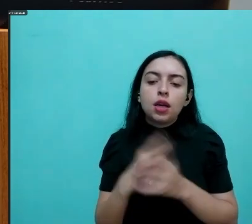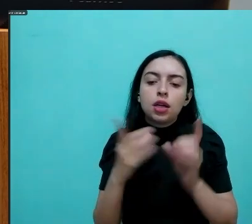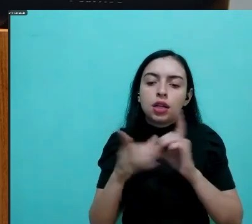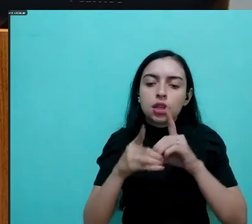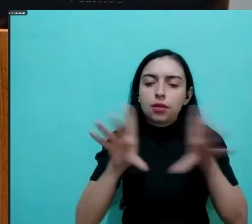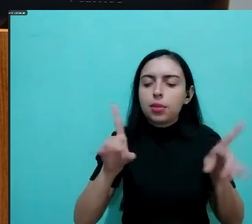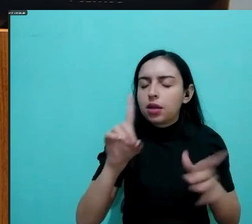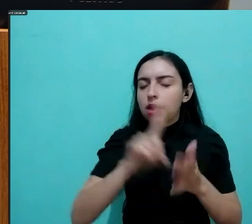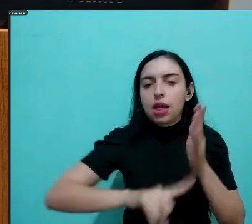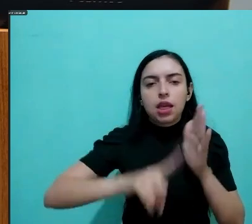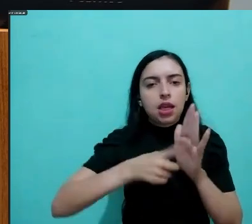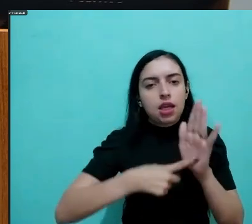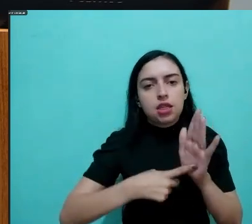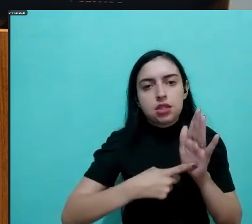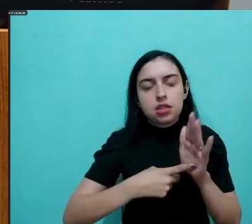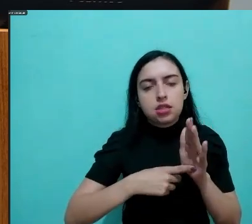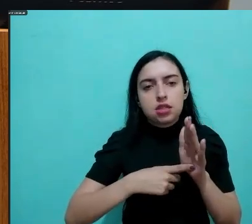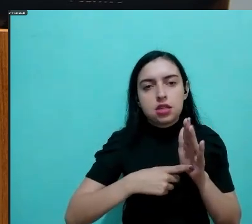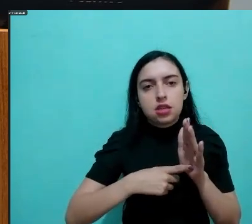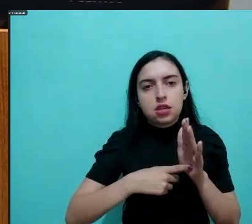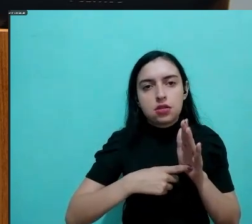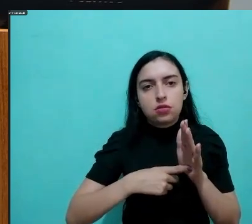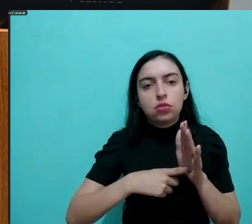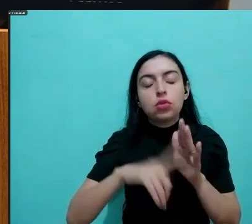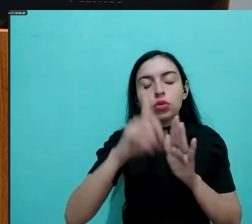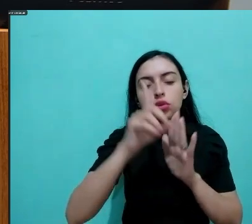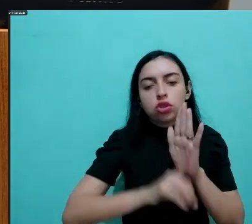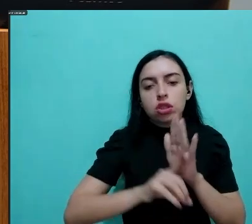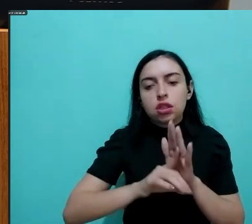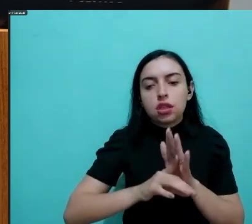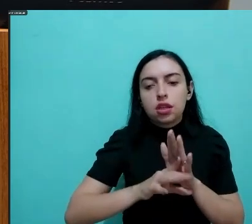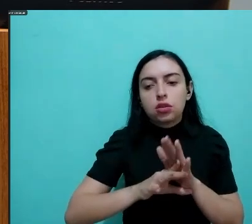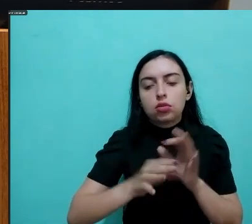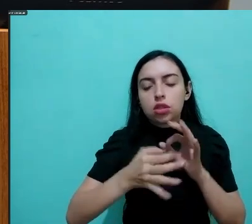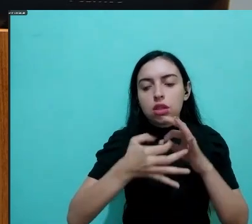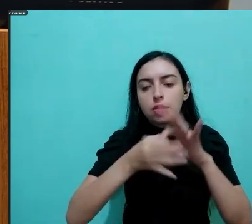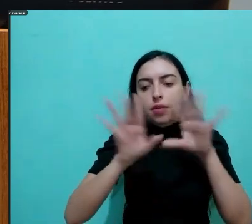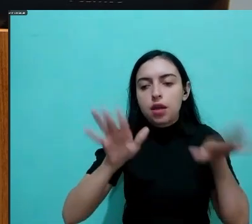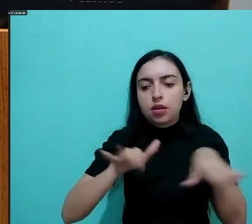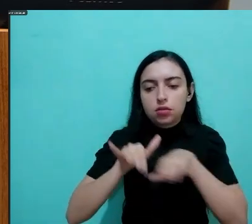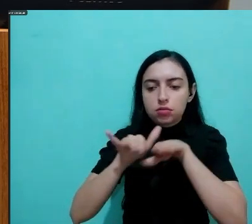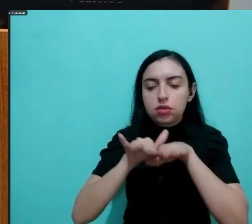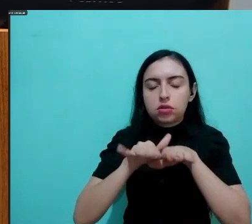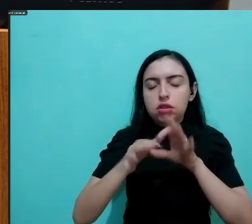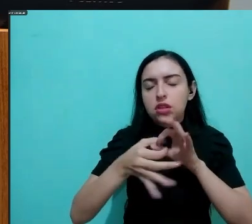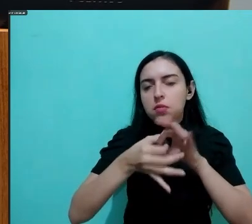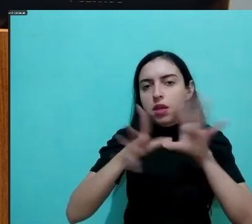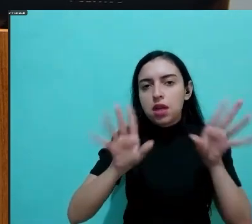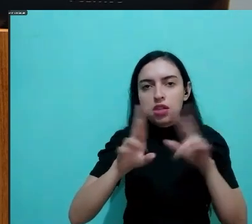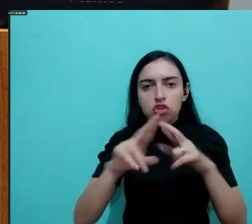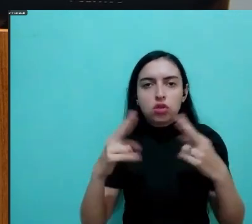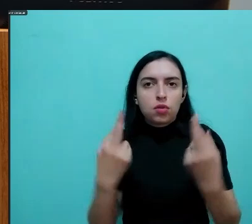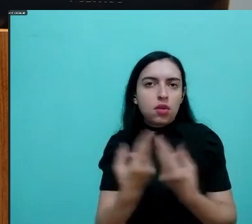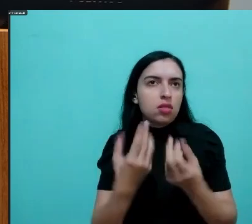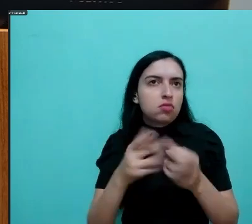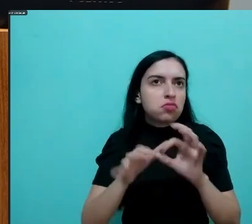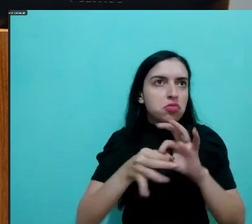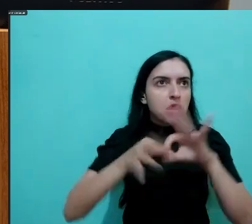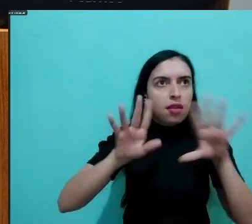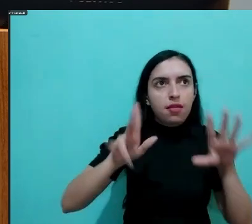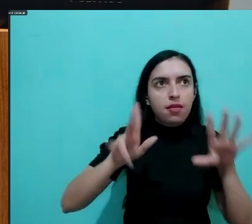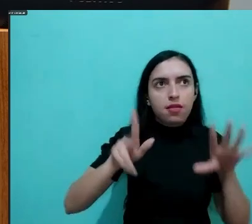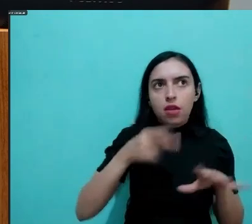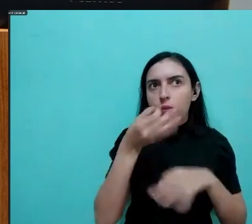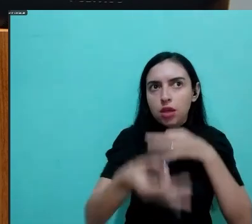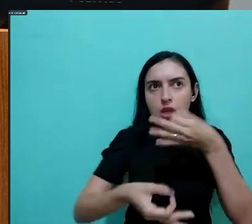negaría a sus enemigos el derecho a la libertad de asociación, libertad de reunión, libertad de expresión, libertad de prensa, etcétera,